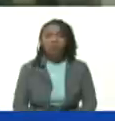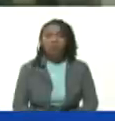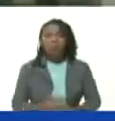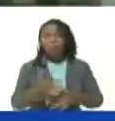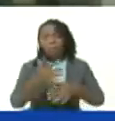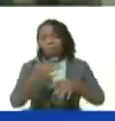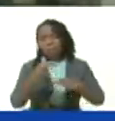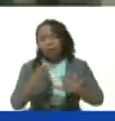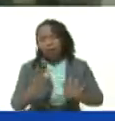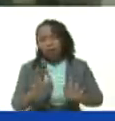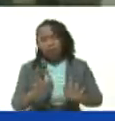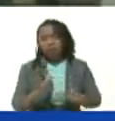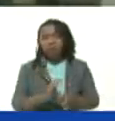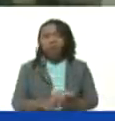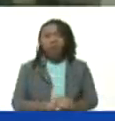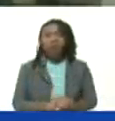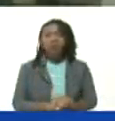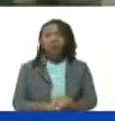Pareciera.